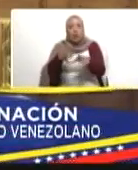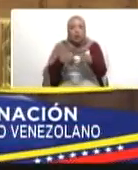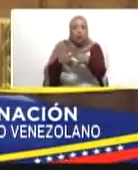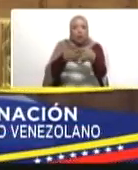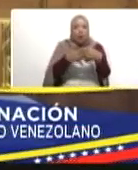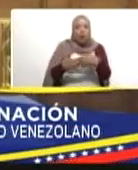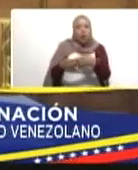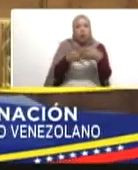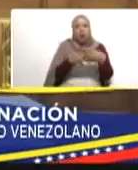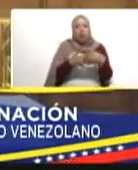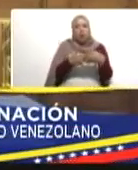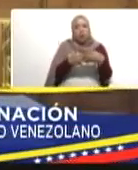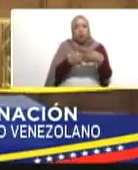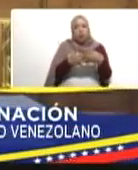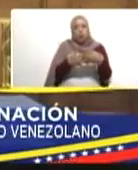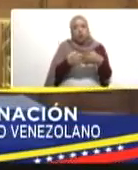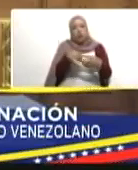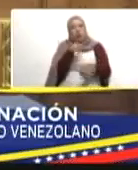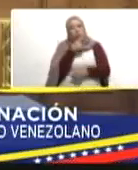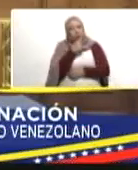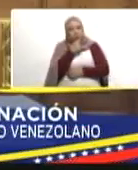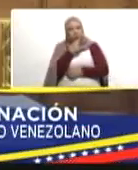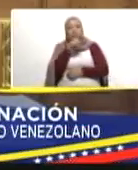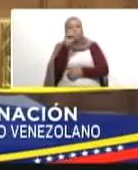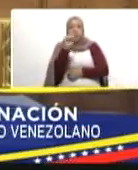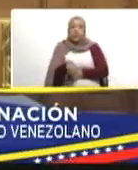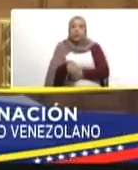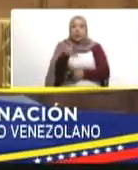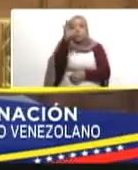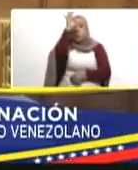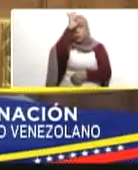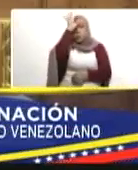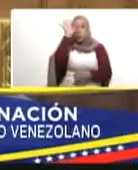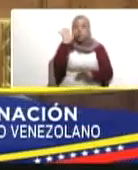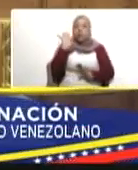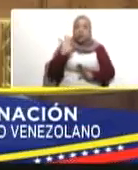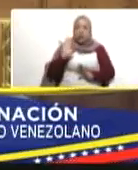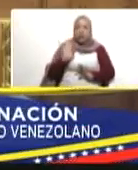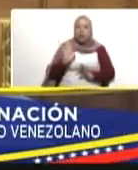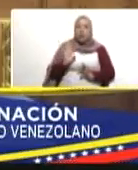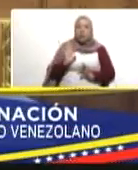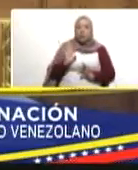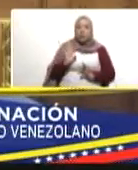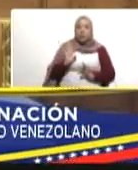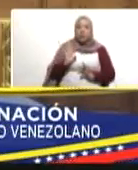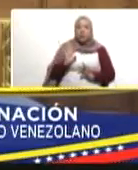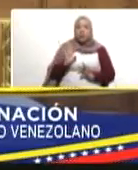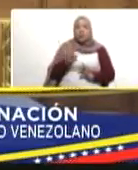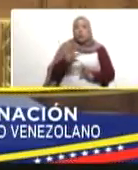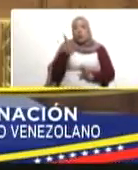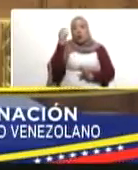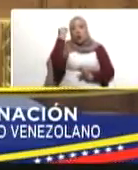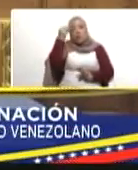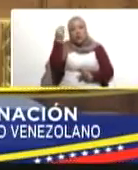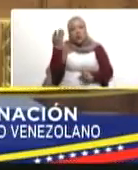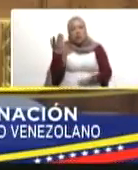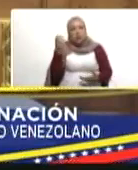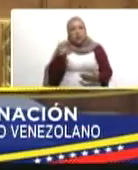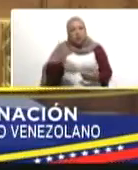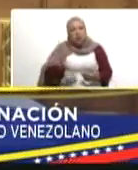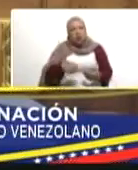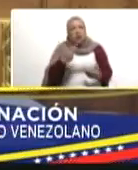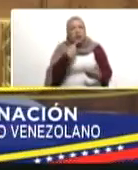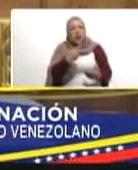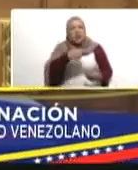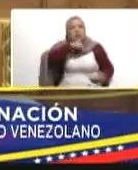pregunto No no De repente no lo sabe lo sabrá Qué dice la